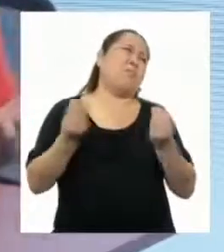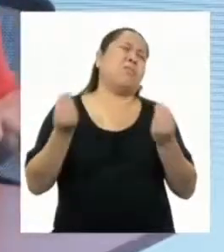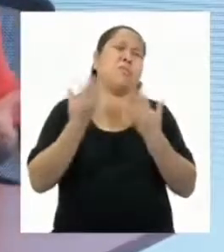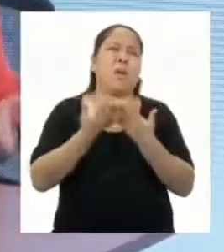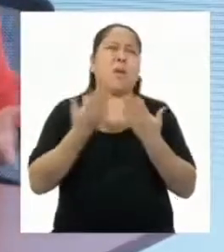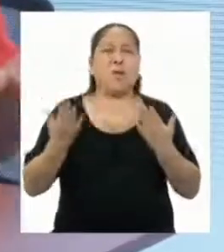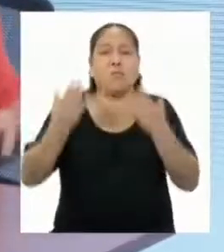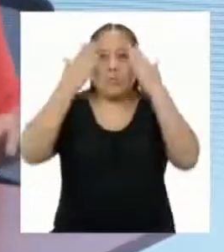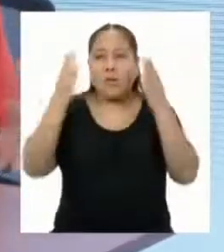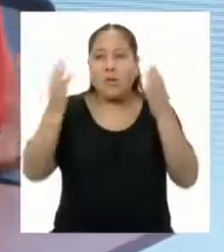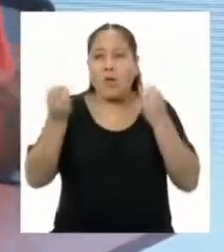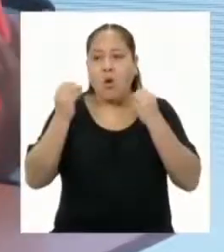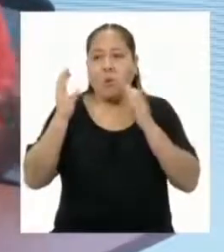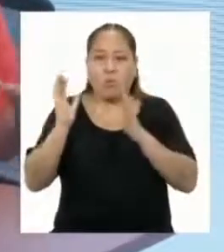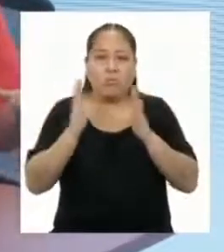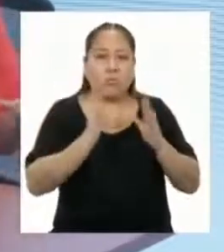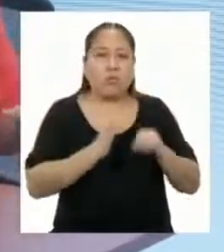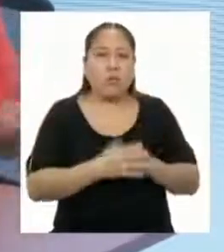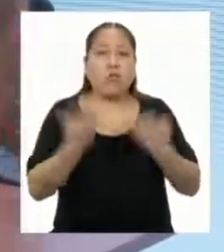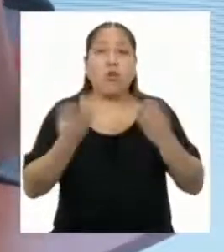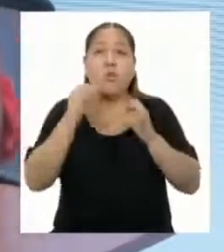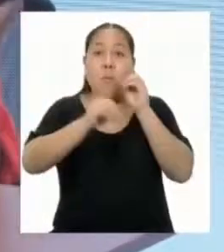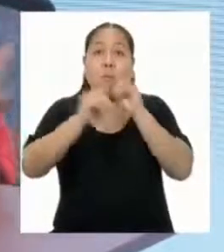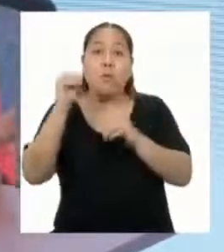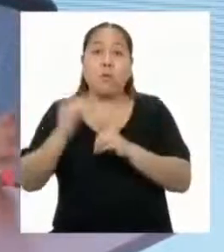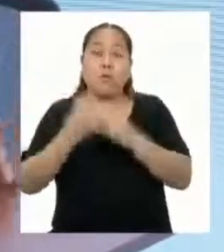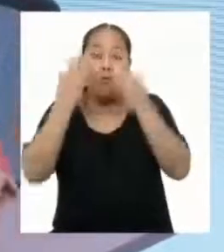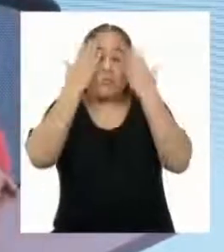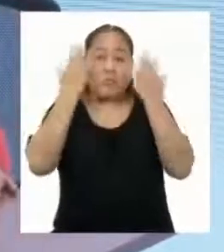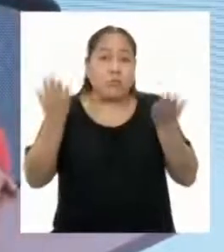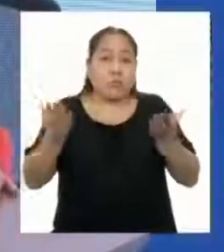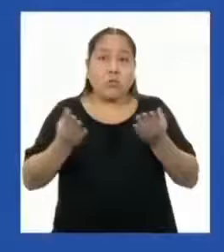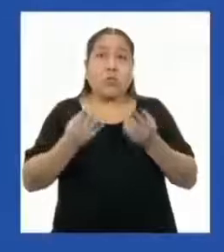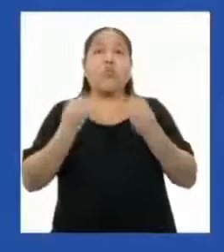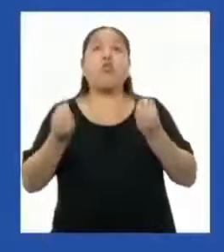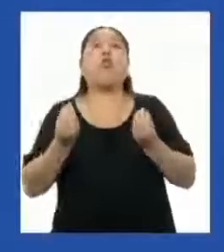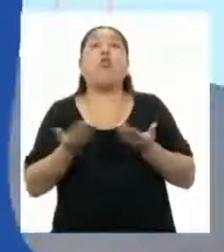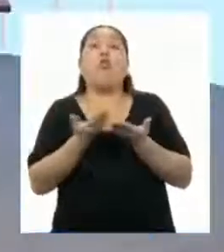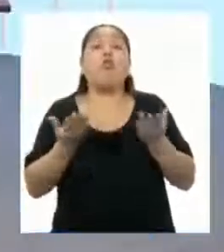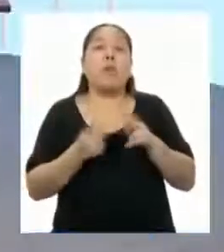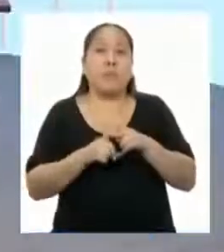tantas cosas que no sabía cómo ordenarlas, dónde ponerlas ni por dónde empezar.